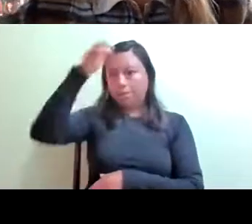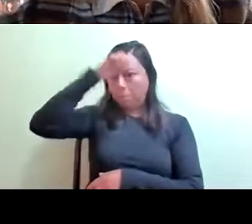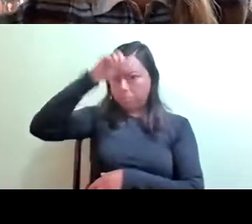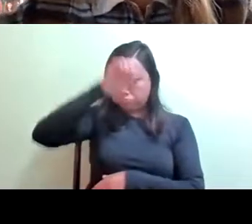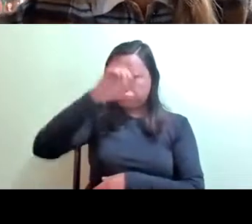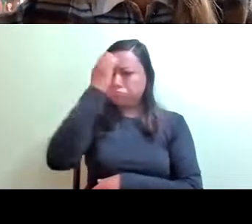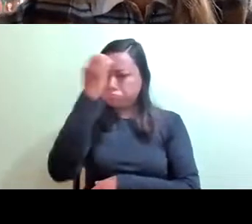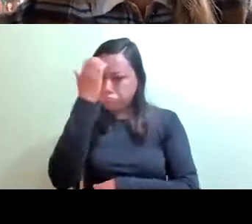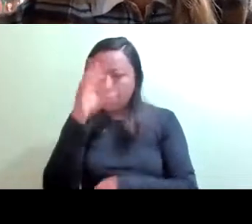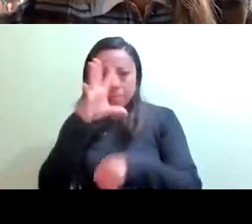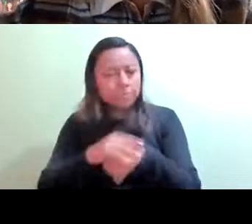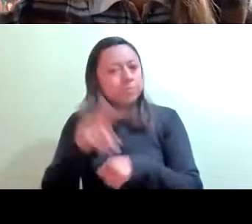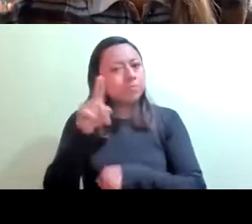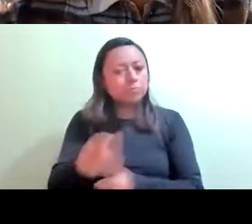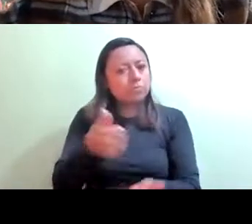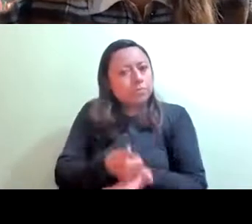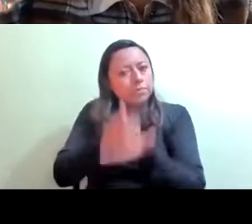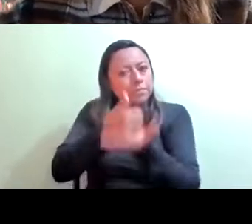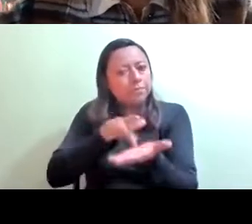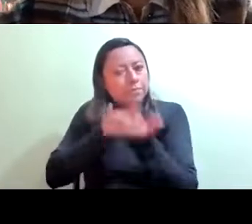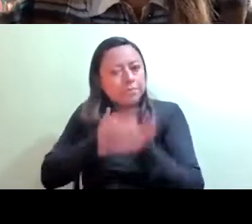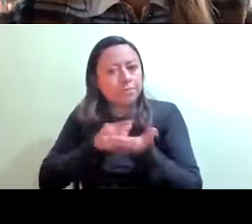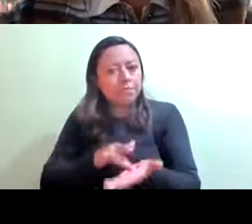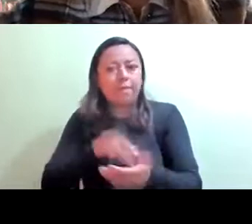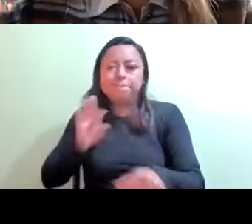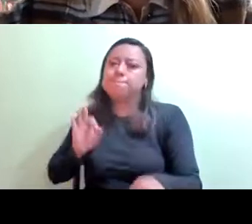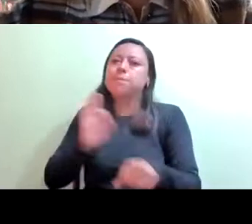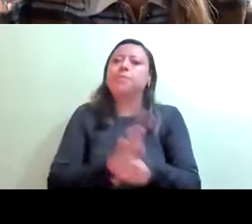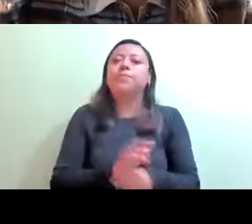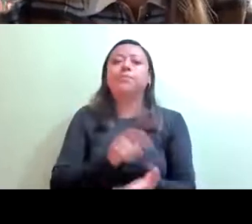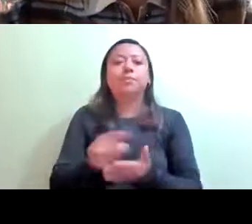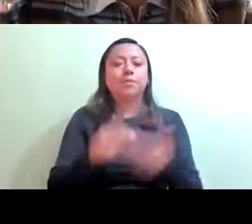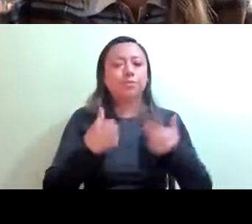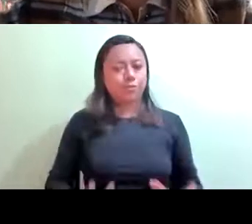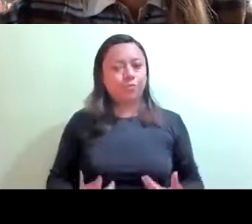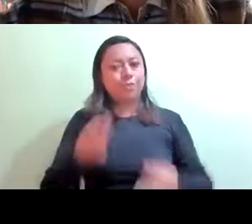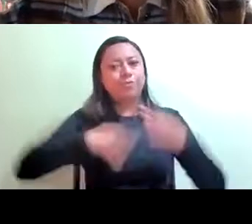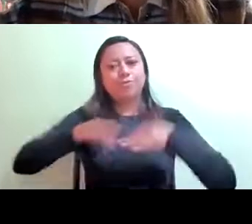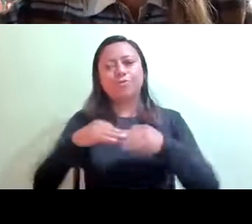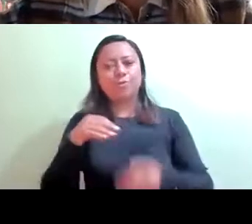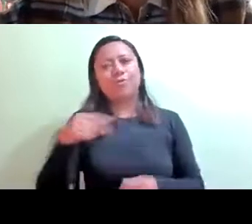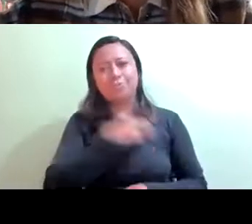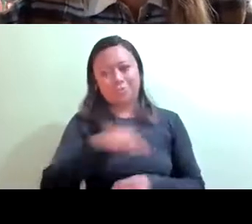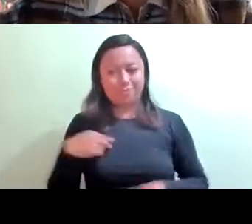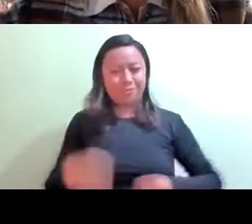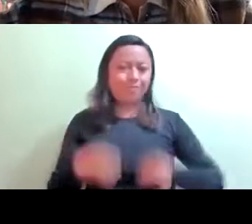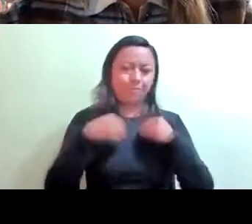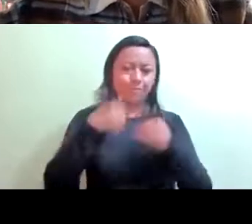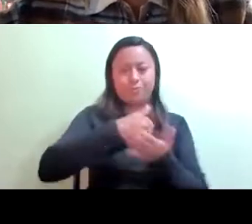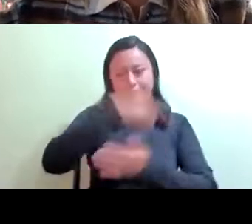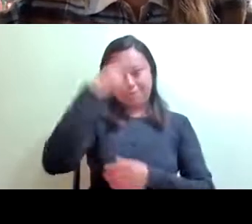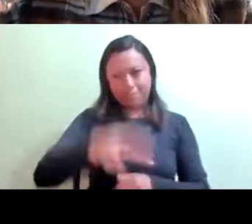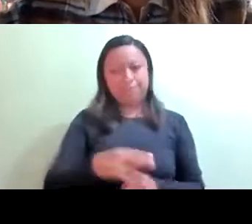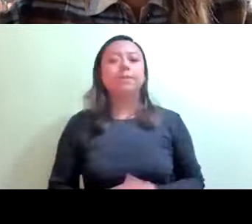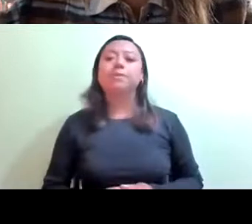permitido contribuir en favor de los derechos humanos de los que vivimos aquí en la Ciudad de México, a todas y a